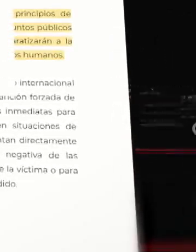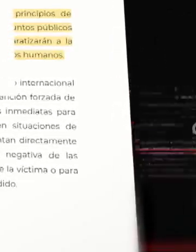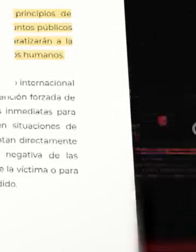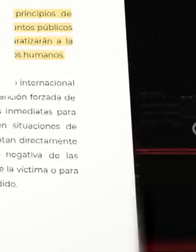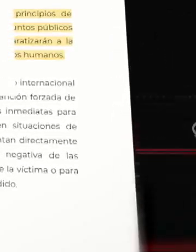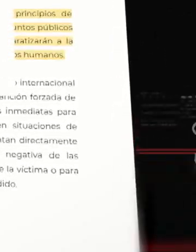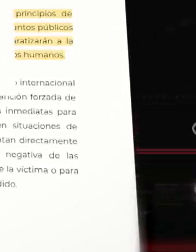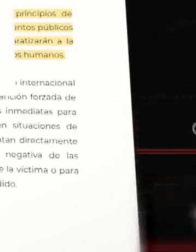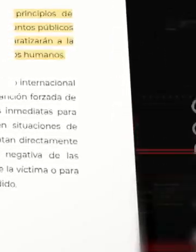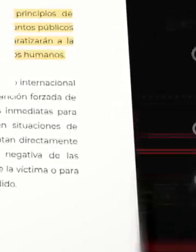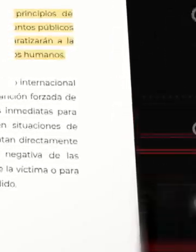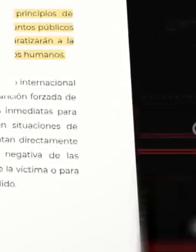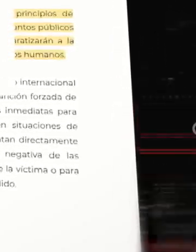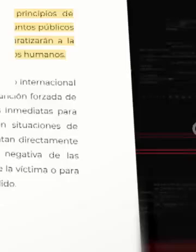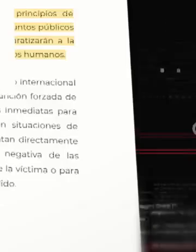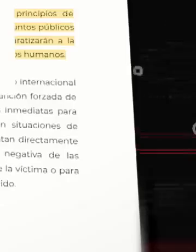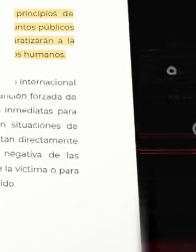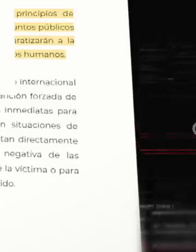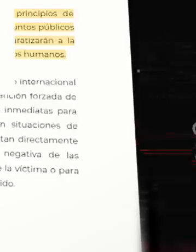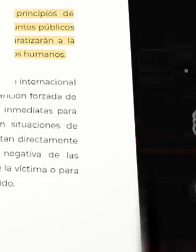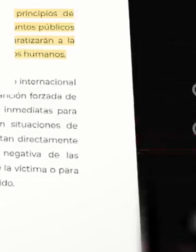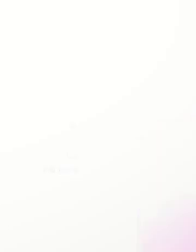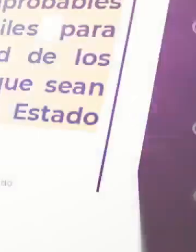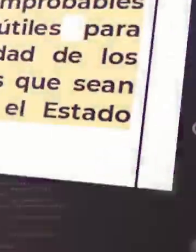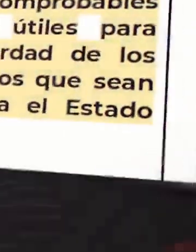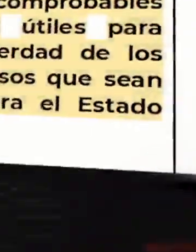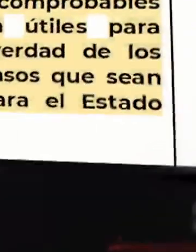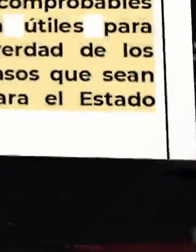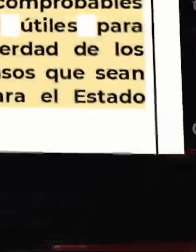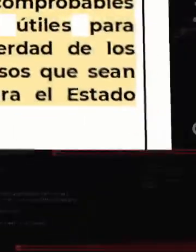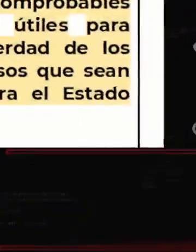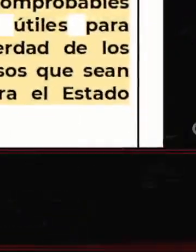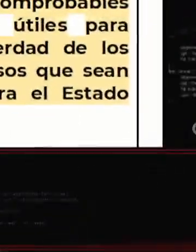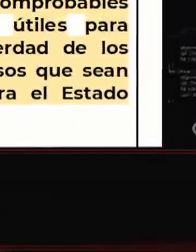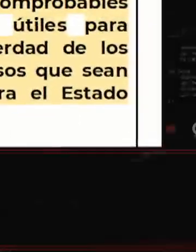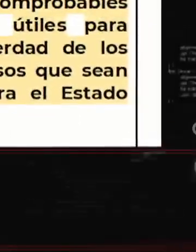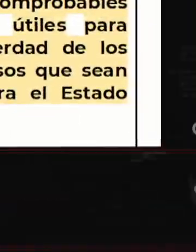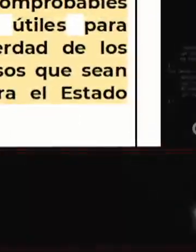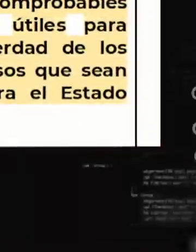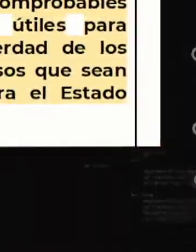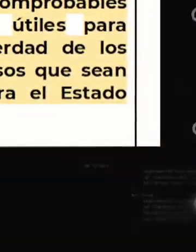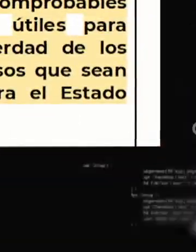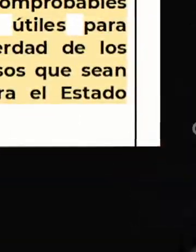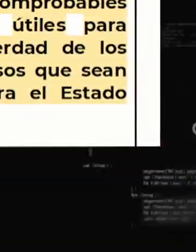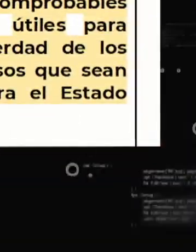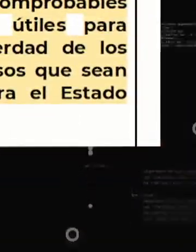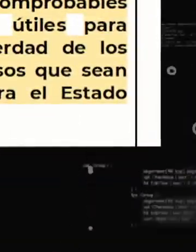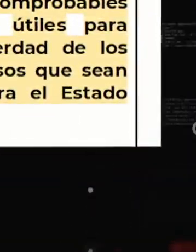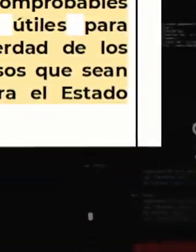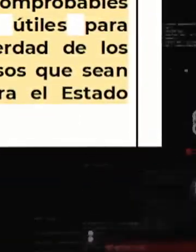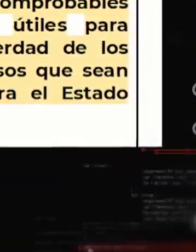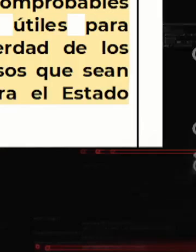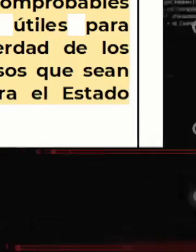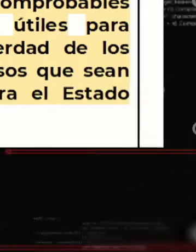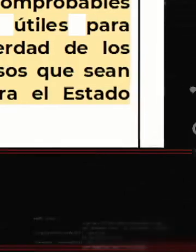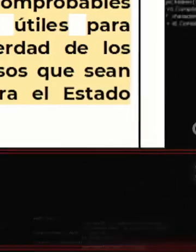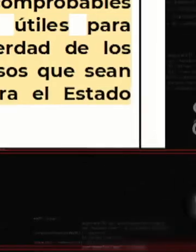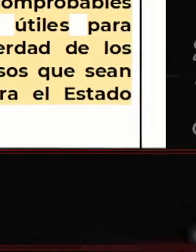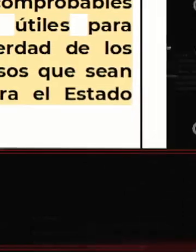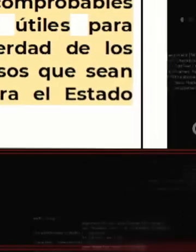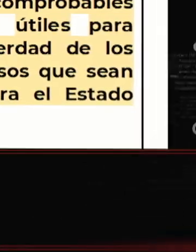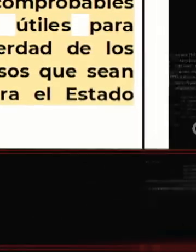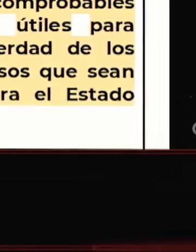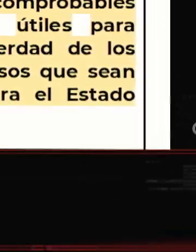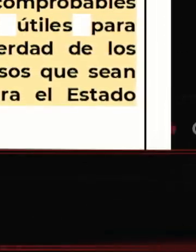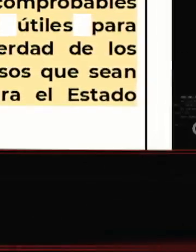la no repetición de los actos violatorios de los derechos humanos. La iniciativa establece la posibilidad de otorgar la amnistía a